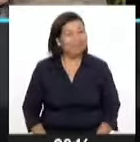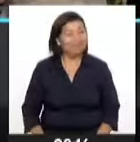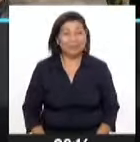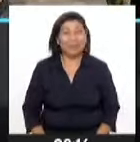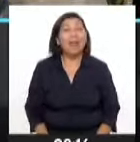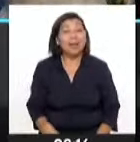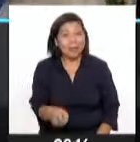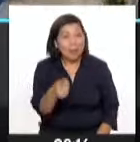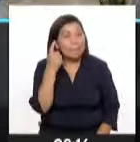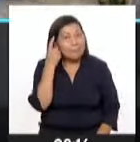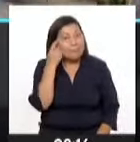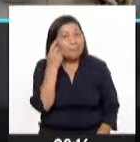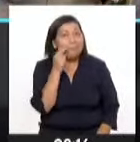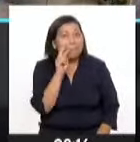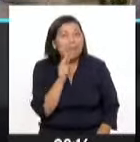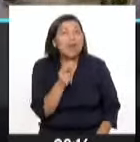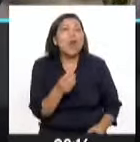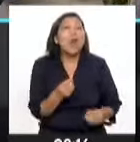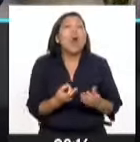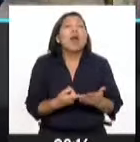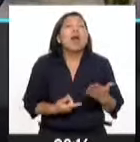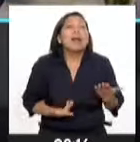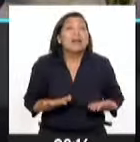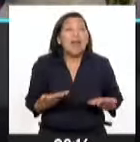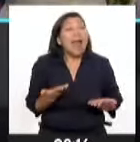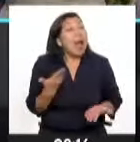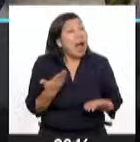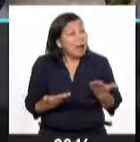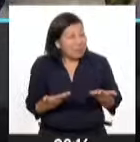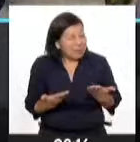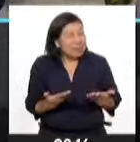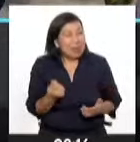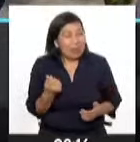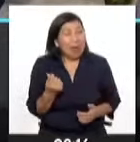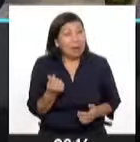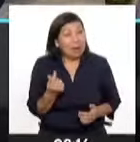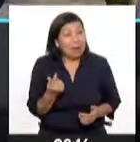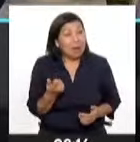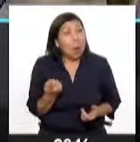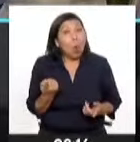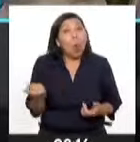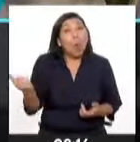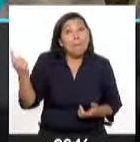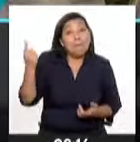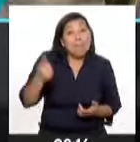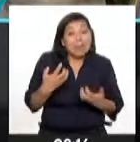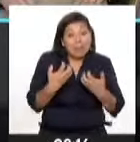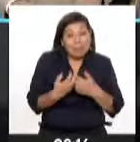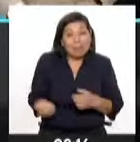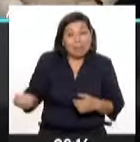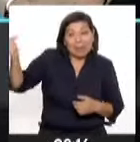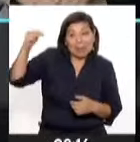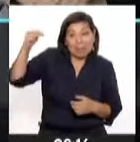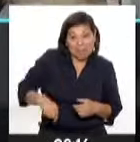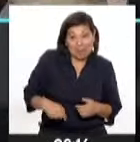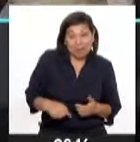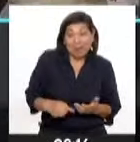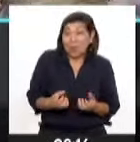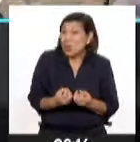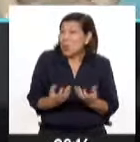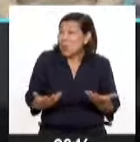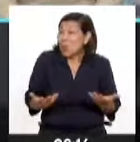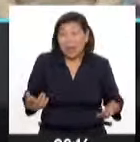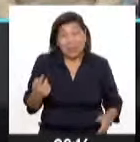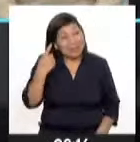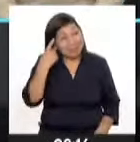hay que tener consideración que a veces los costos de introducir más empresas para que haya competencia son demasiado